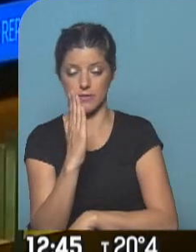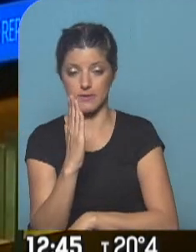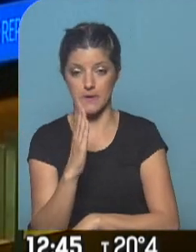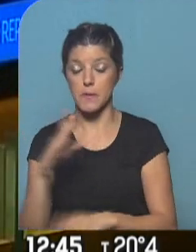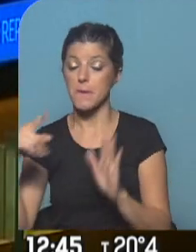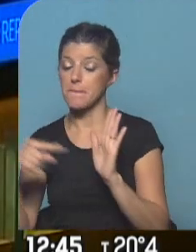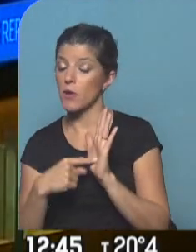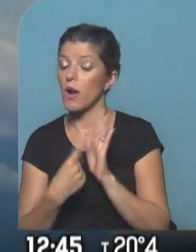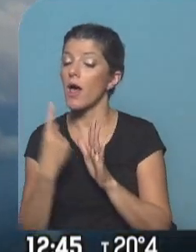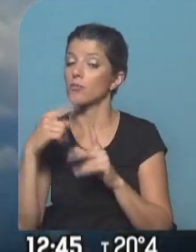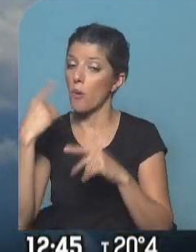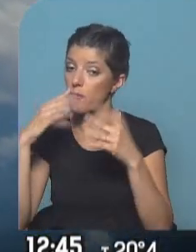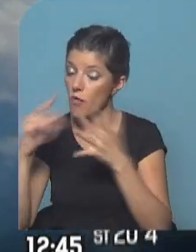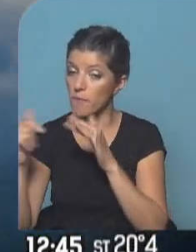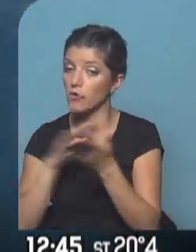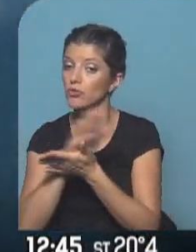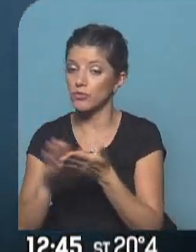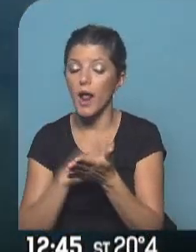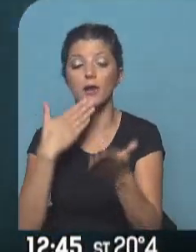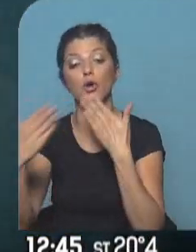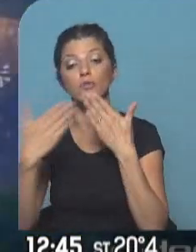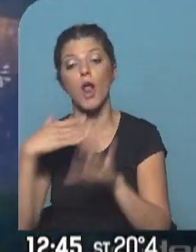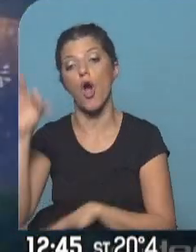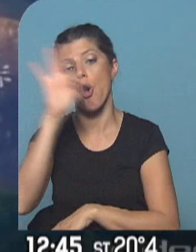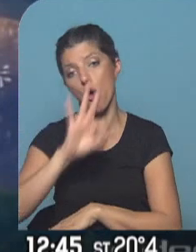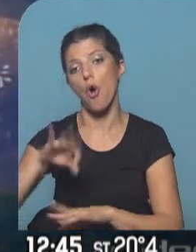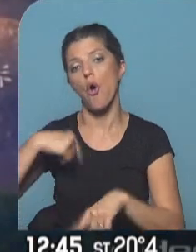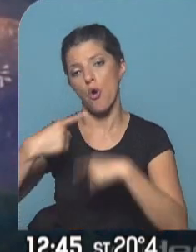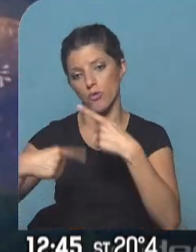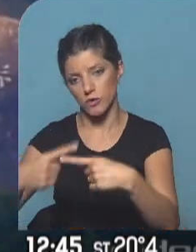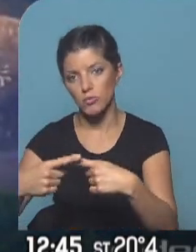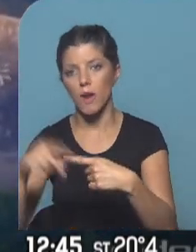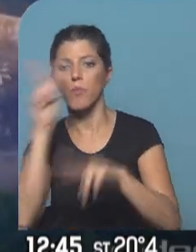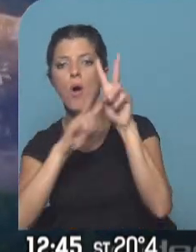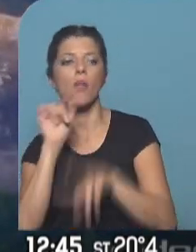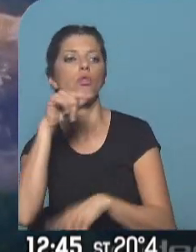una negociación o la continuidad de la disuasión mutua.